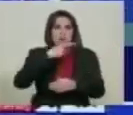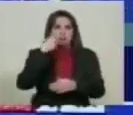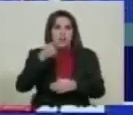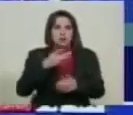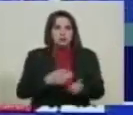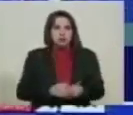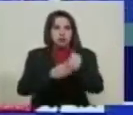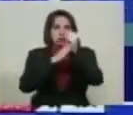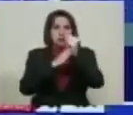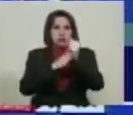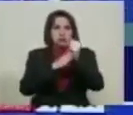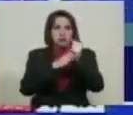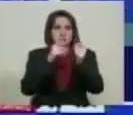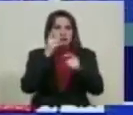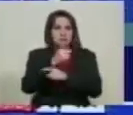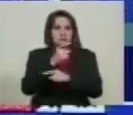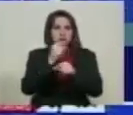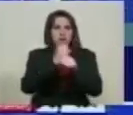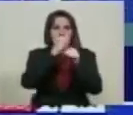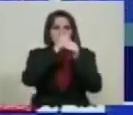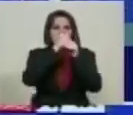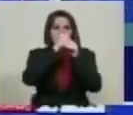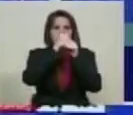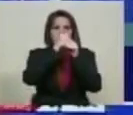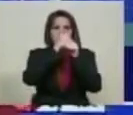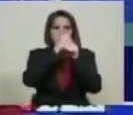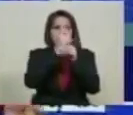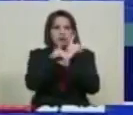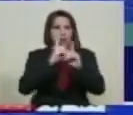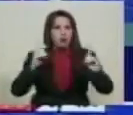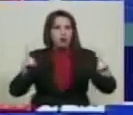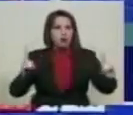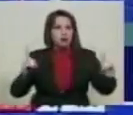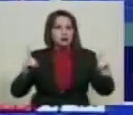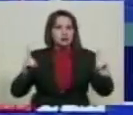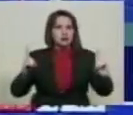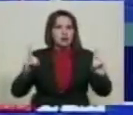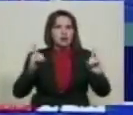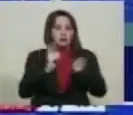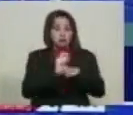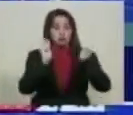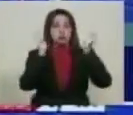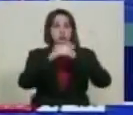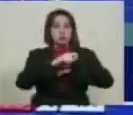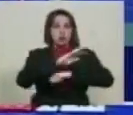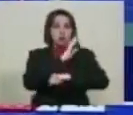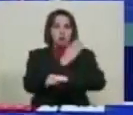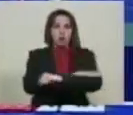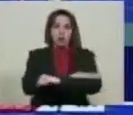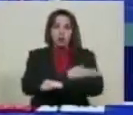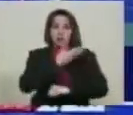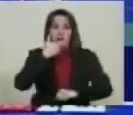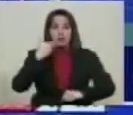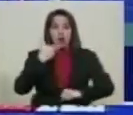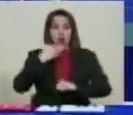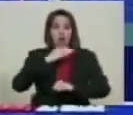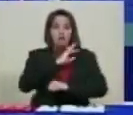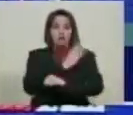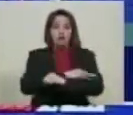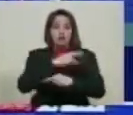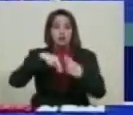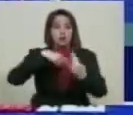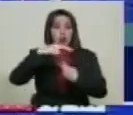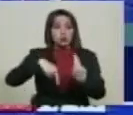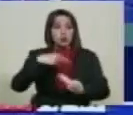sinceramente trabajar por la vía democrática para convertirse en alternativa de poder a las fuerzas revolucionarias de Venezuela.